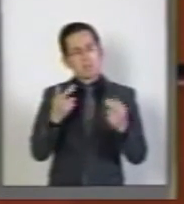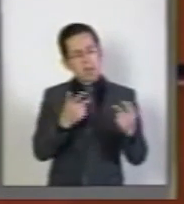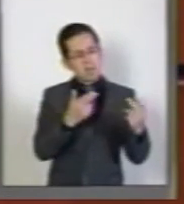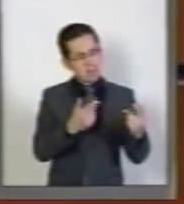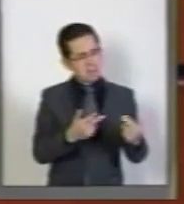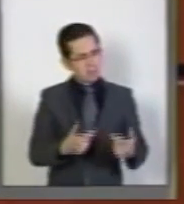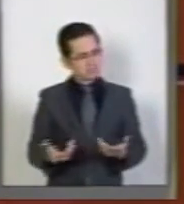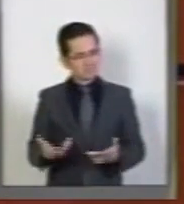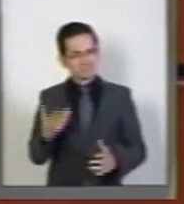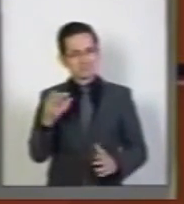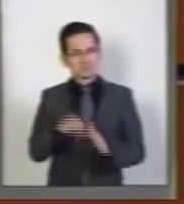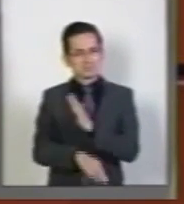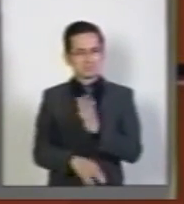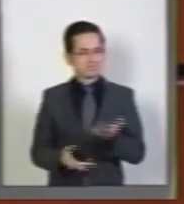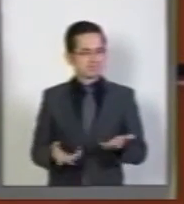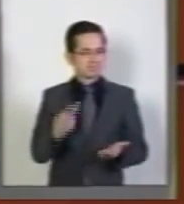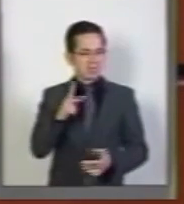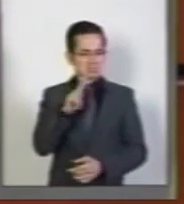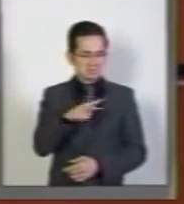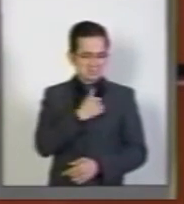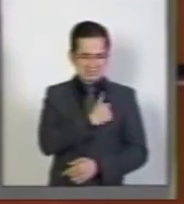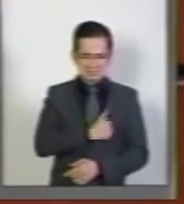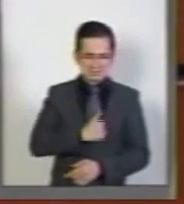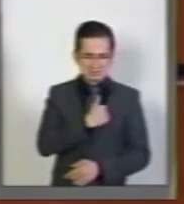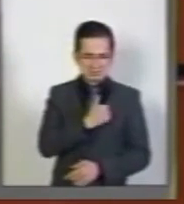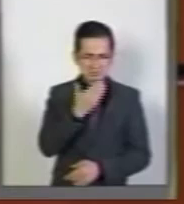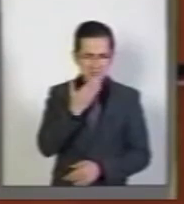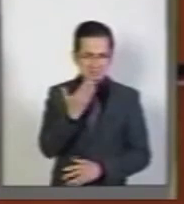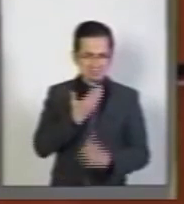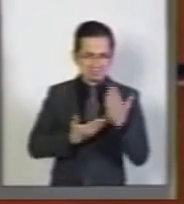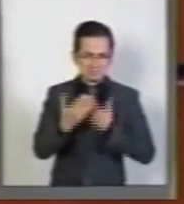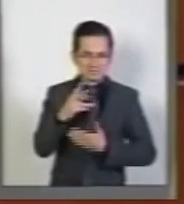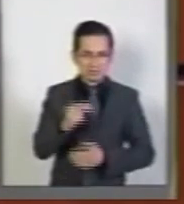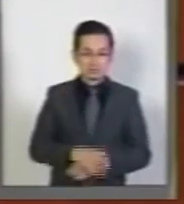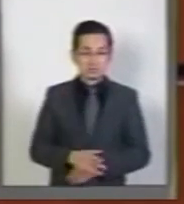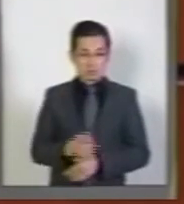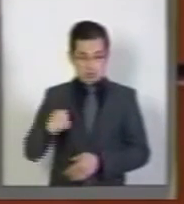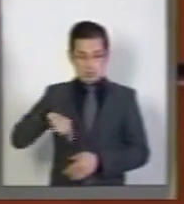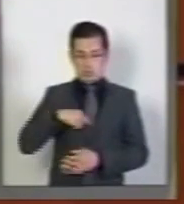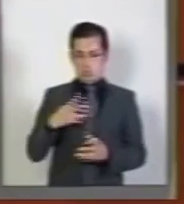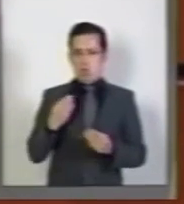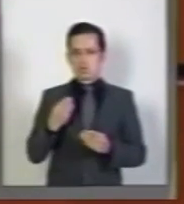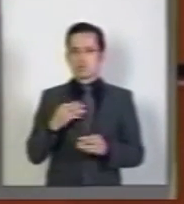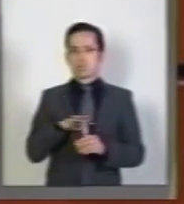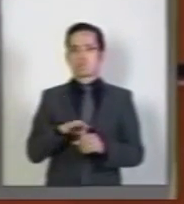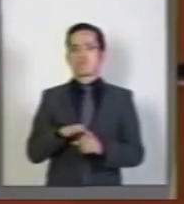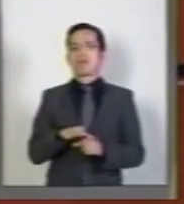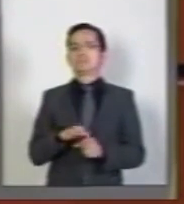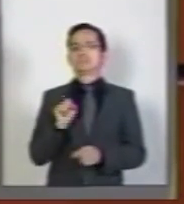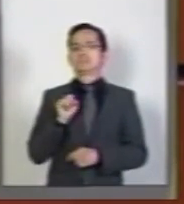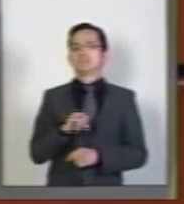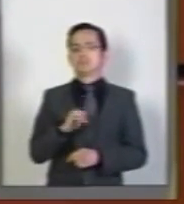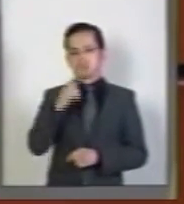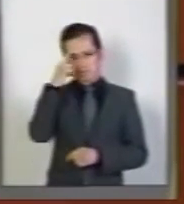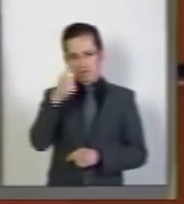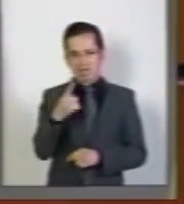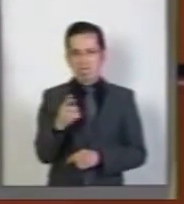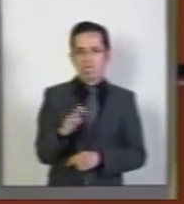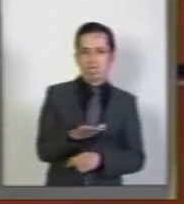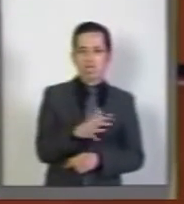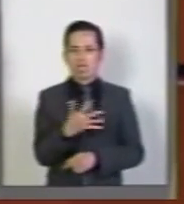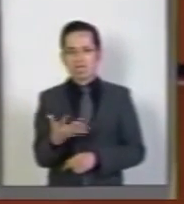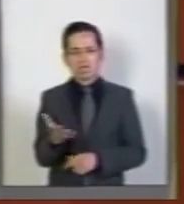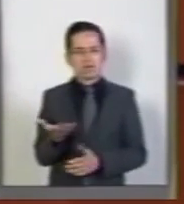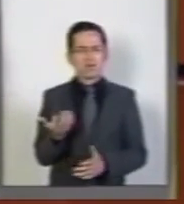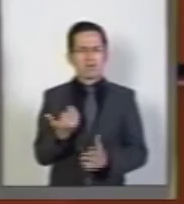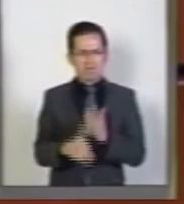momento, votamos en contra de que esta ley se aprobara a medias, como bien dicen, sin dientes. Ahora insistimos en